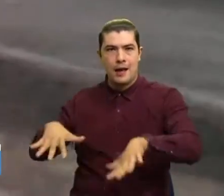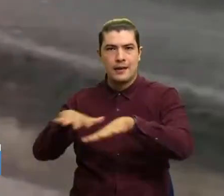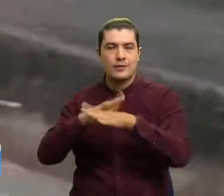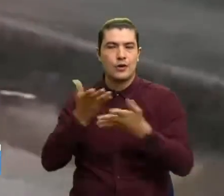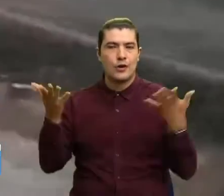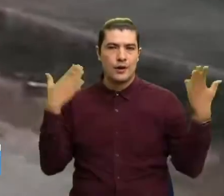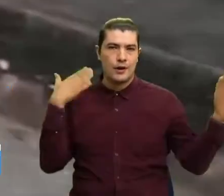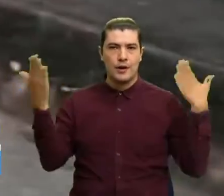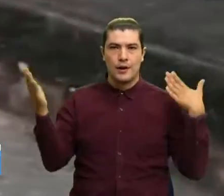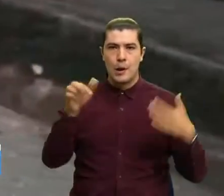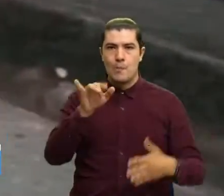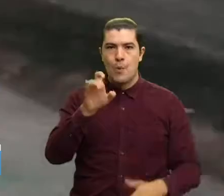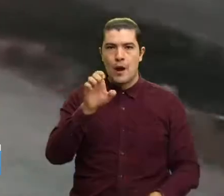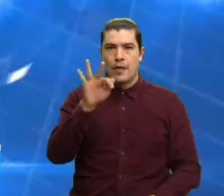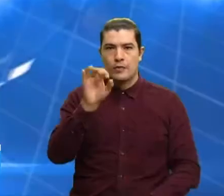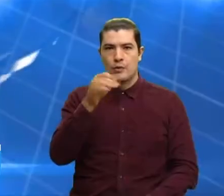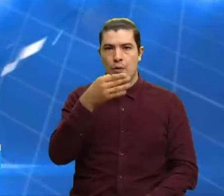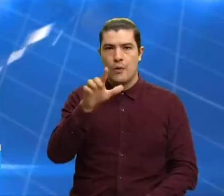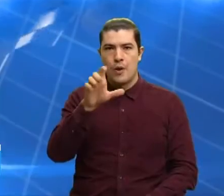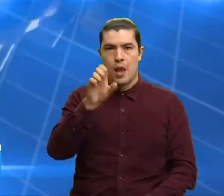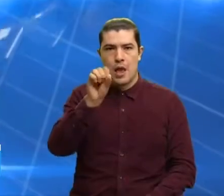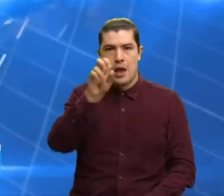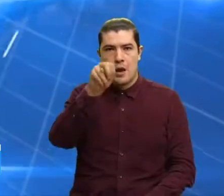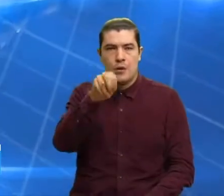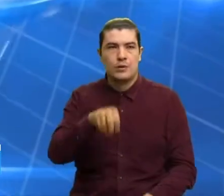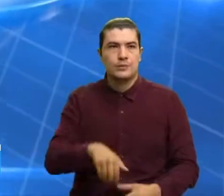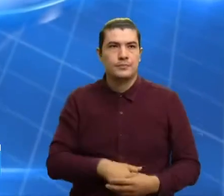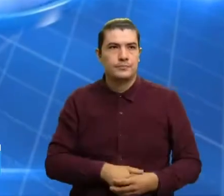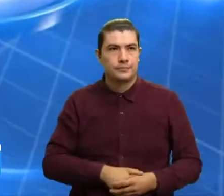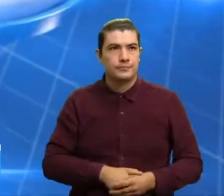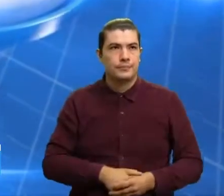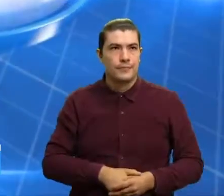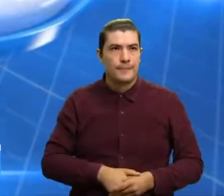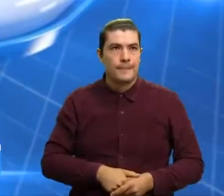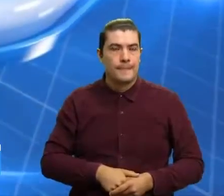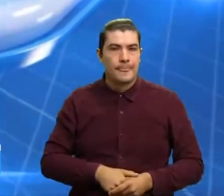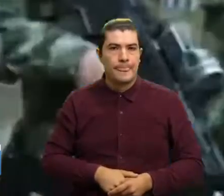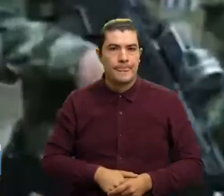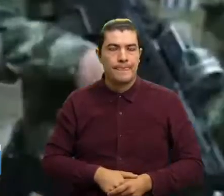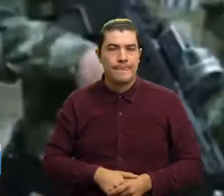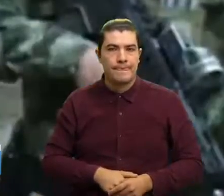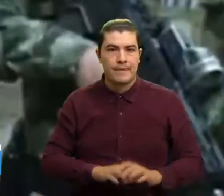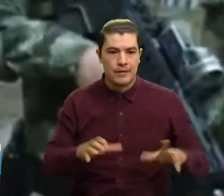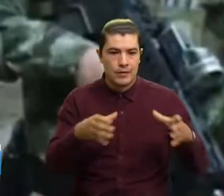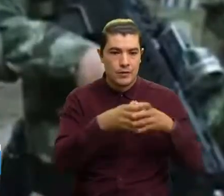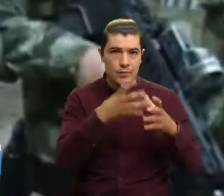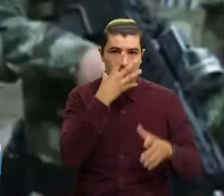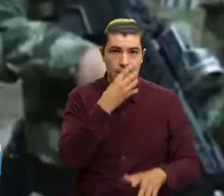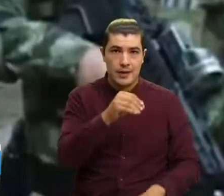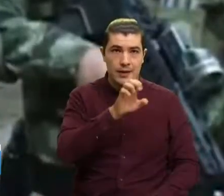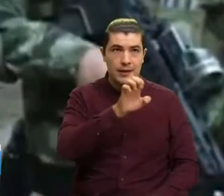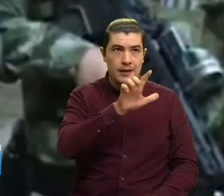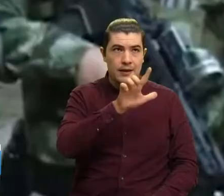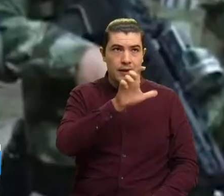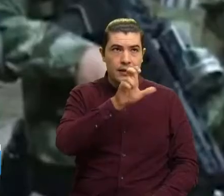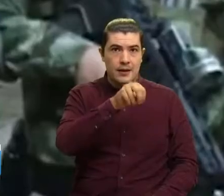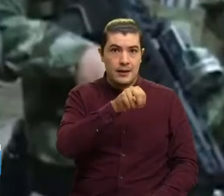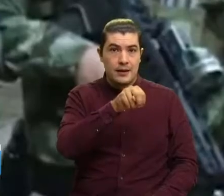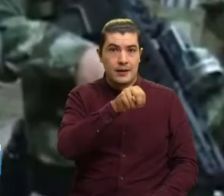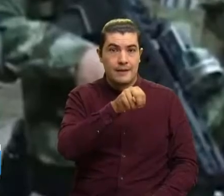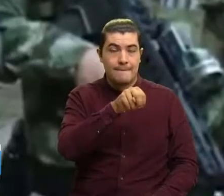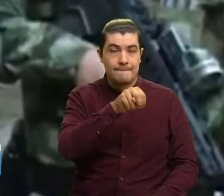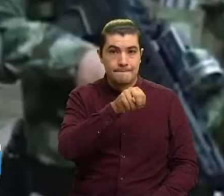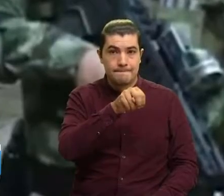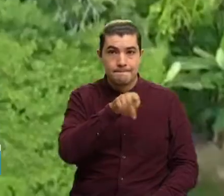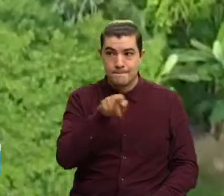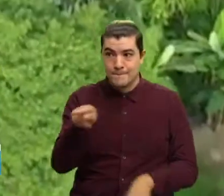León del corregimiento Banco de Arena. Que fue neutralizado un artefacto explosivo colocado por el grupo narcoterrorista ELN en la